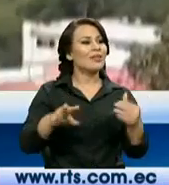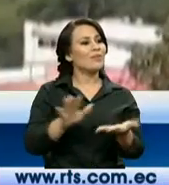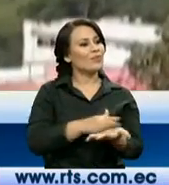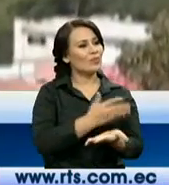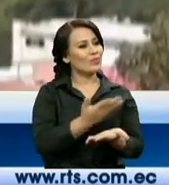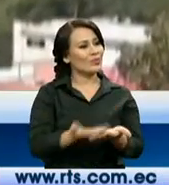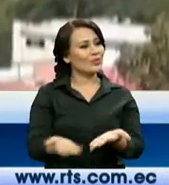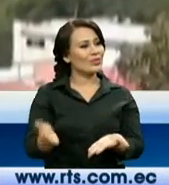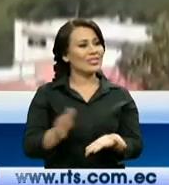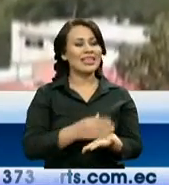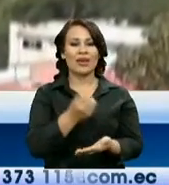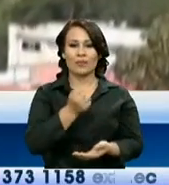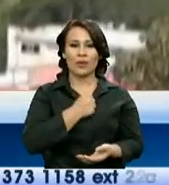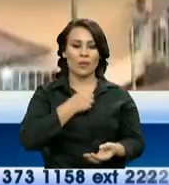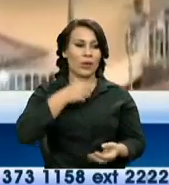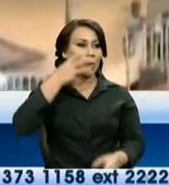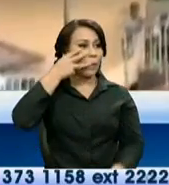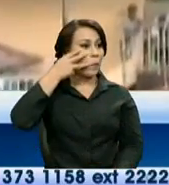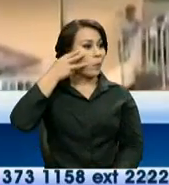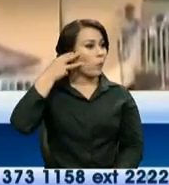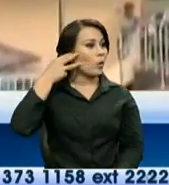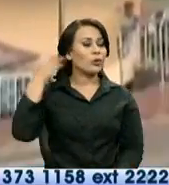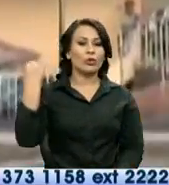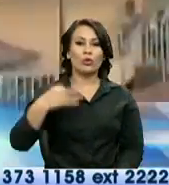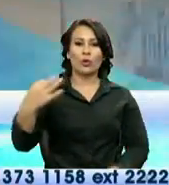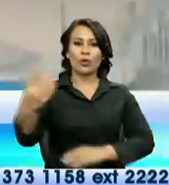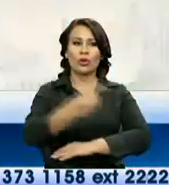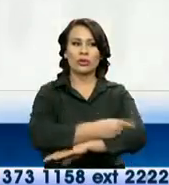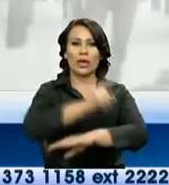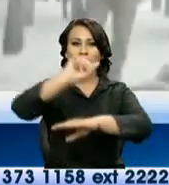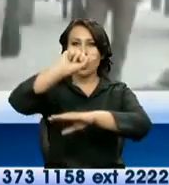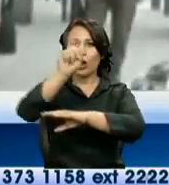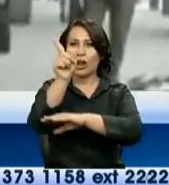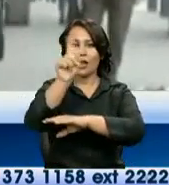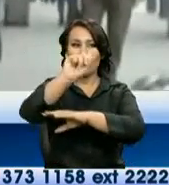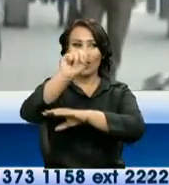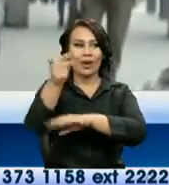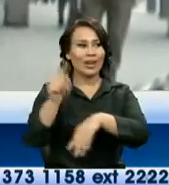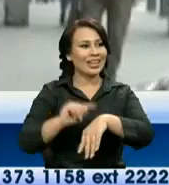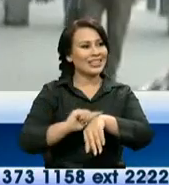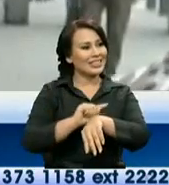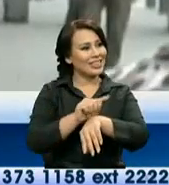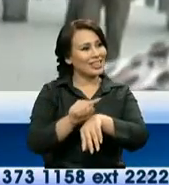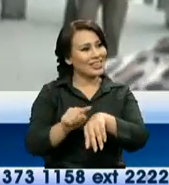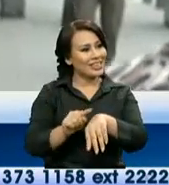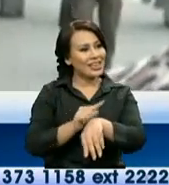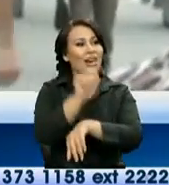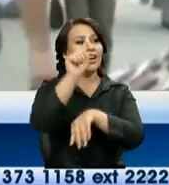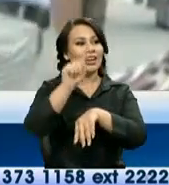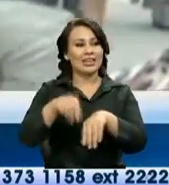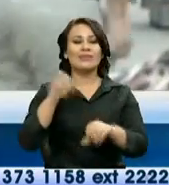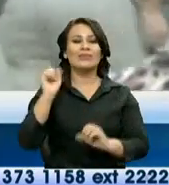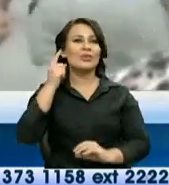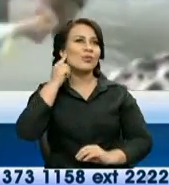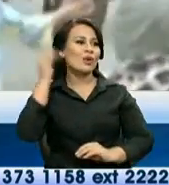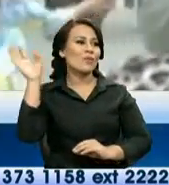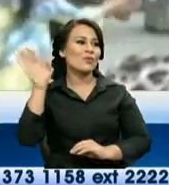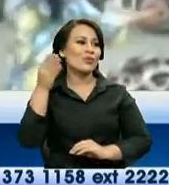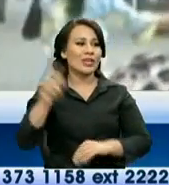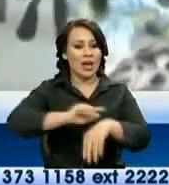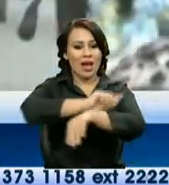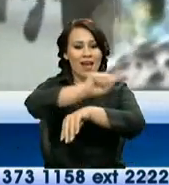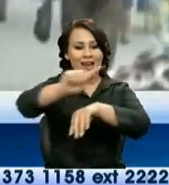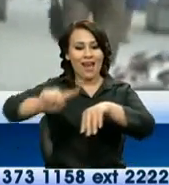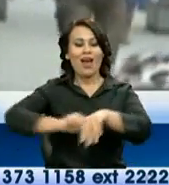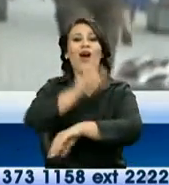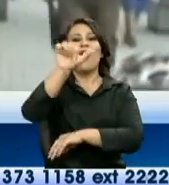que se tiene todos los días, a cada hora que nos regalan las melodías, nos hace sentir muy orgullosos y la gente puede disfrutarlo